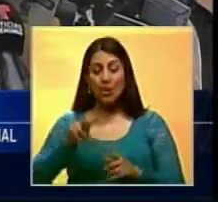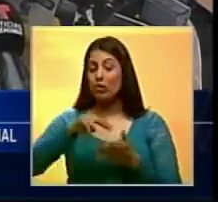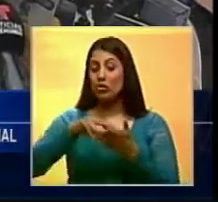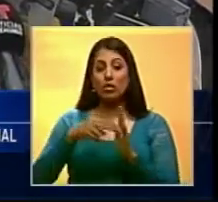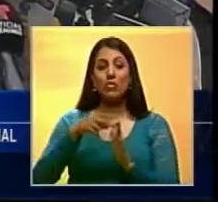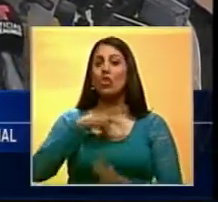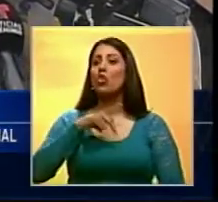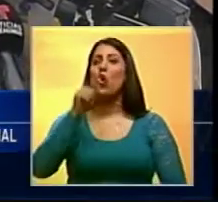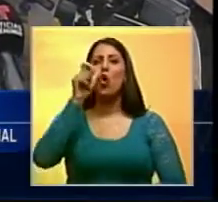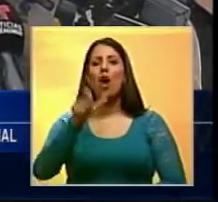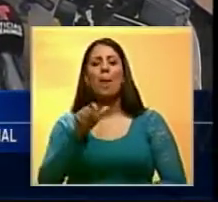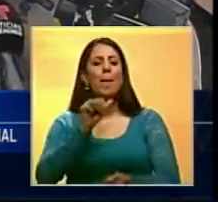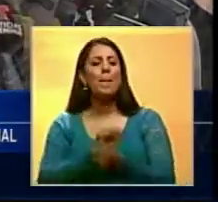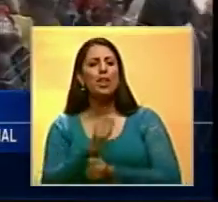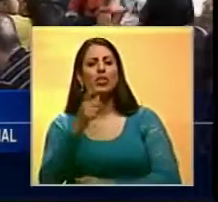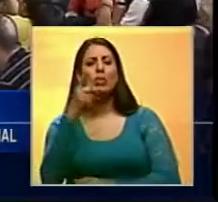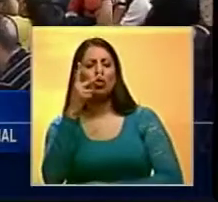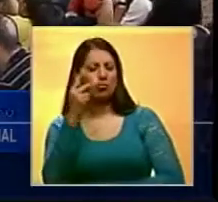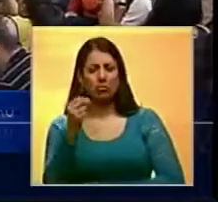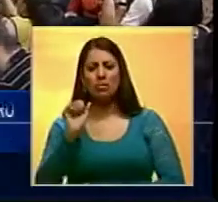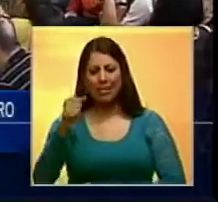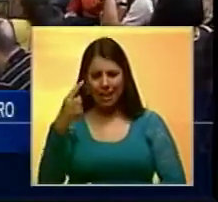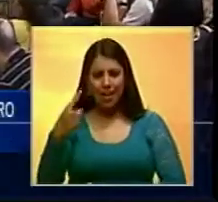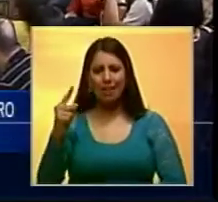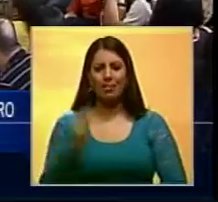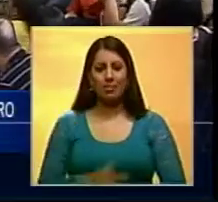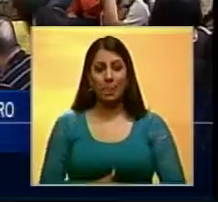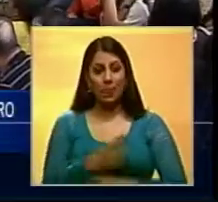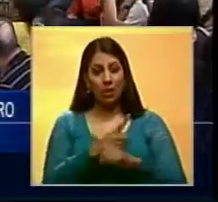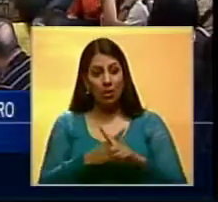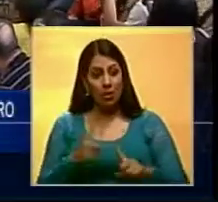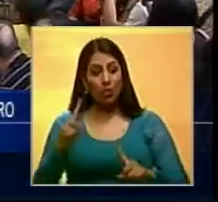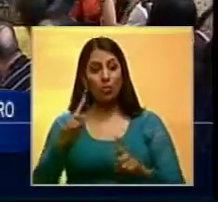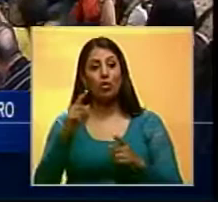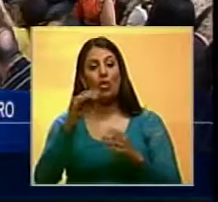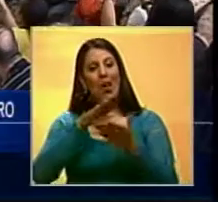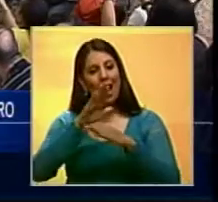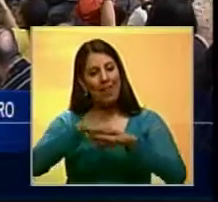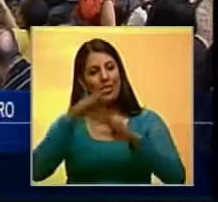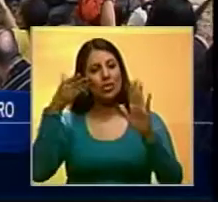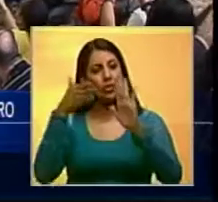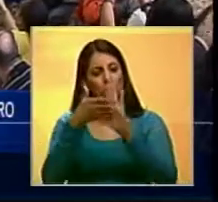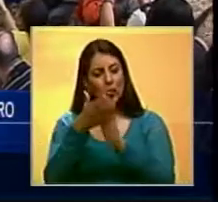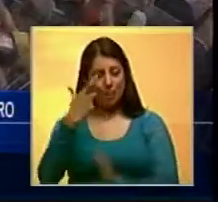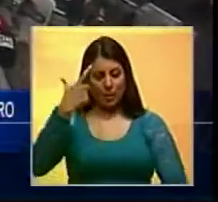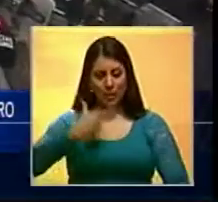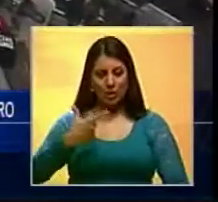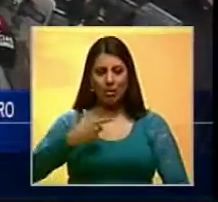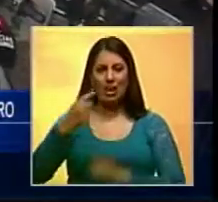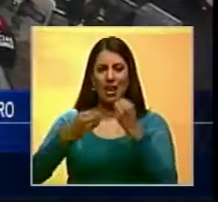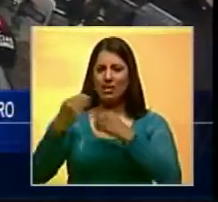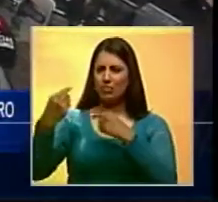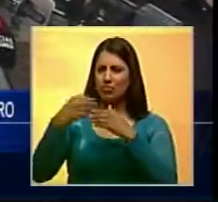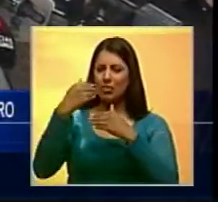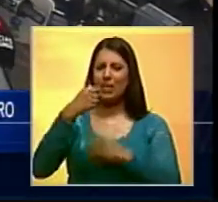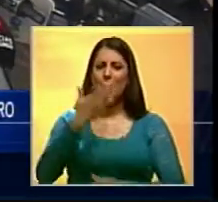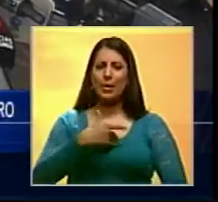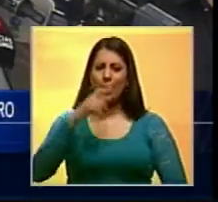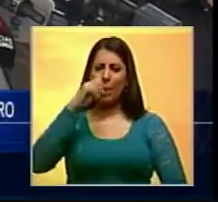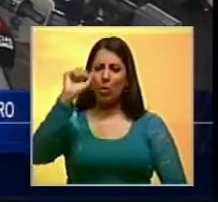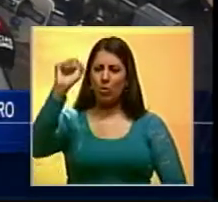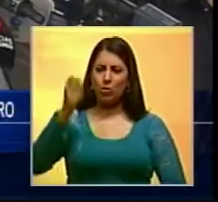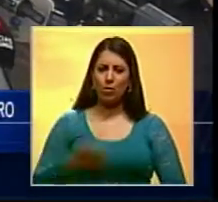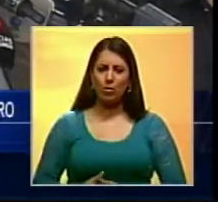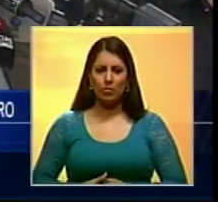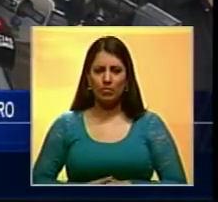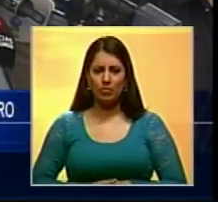significa que yo no piense que sean presos políticos. Se refirió también a las alusiones que sobre su persona realizó el presidente de la República, Nicolás